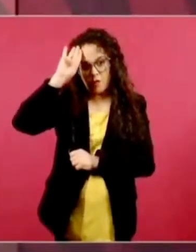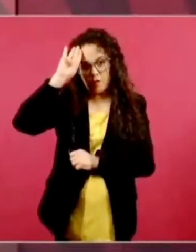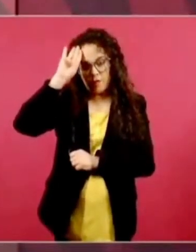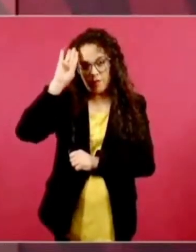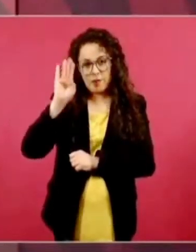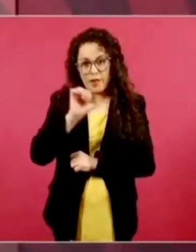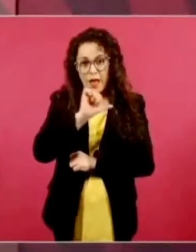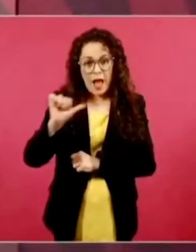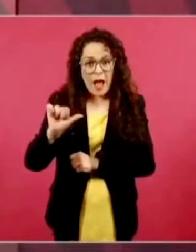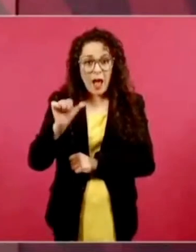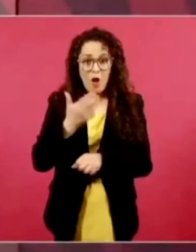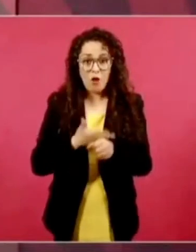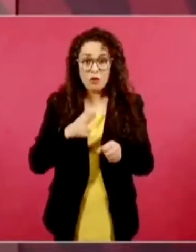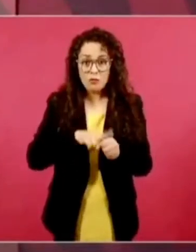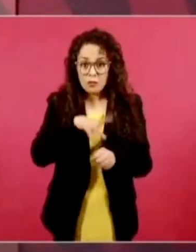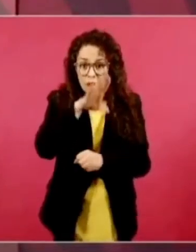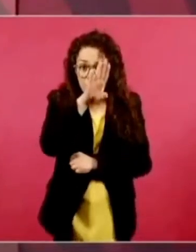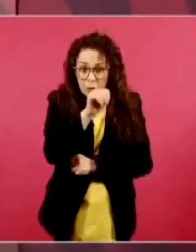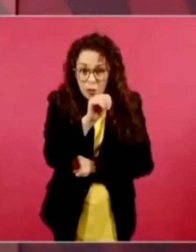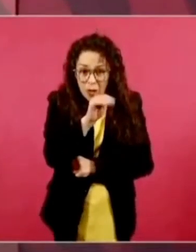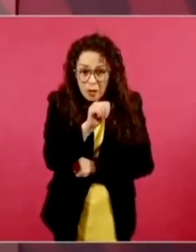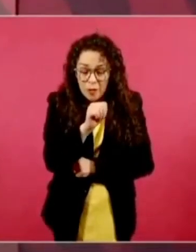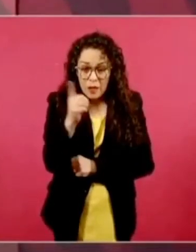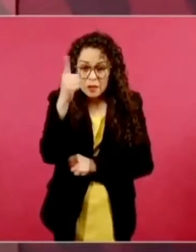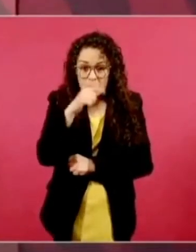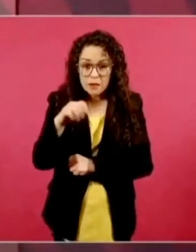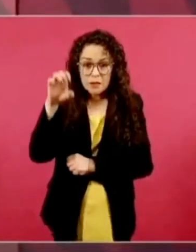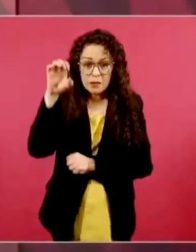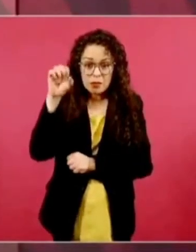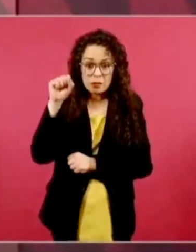160,000 millones de pesos de contrato.